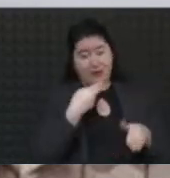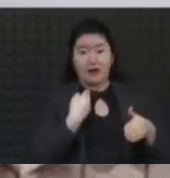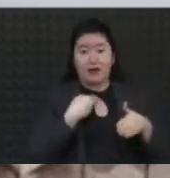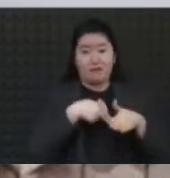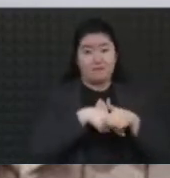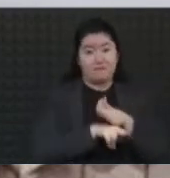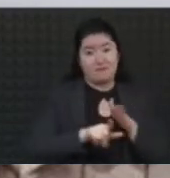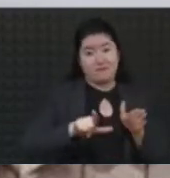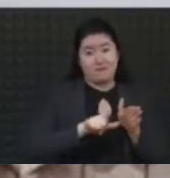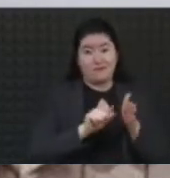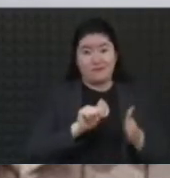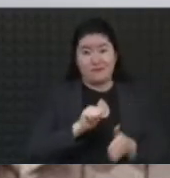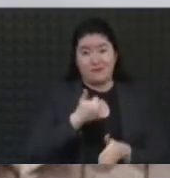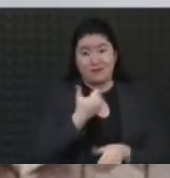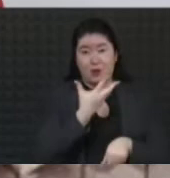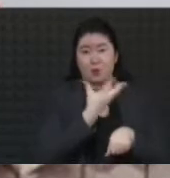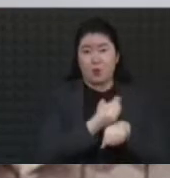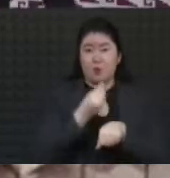conservación de línea 12.